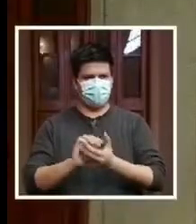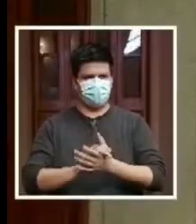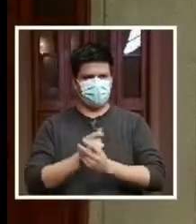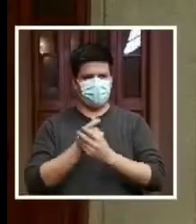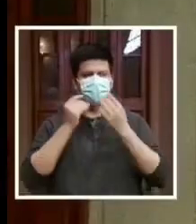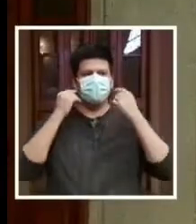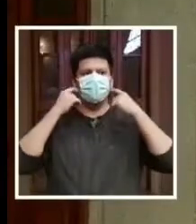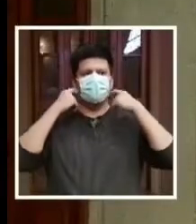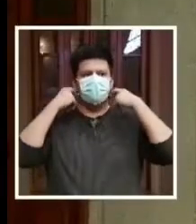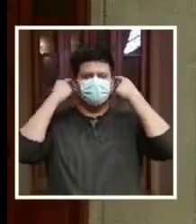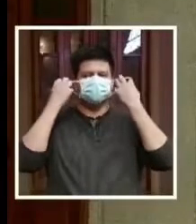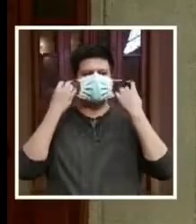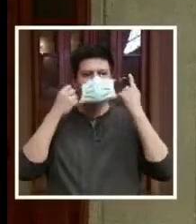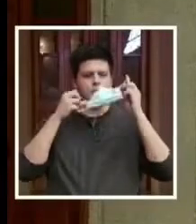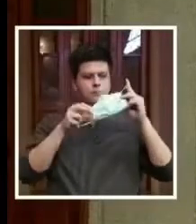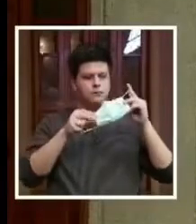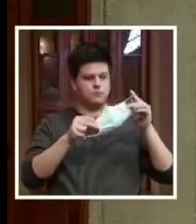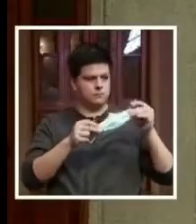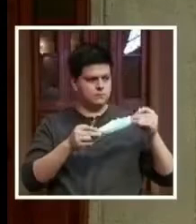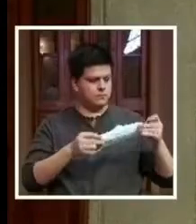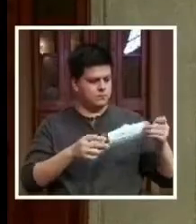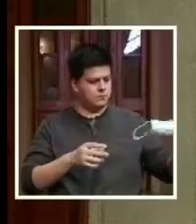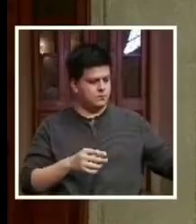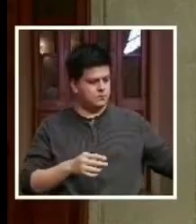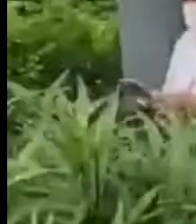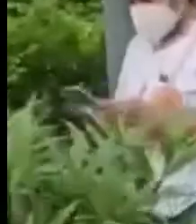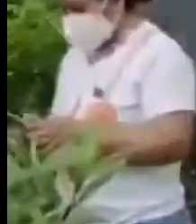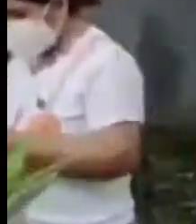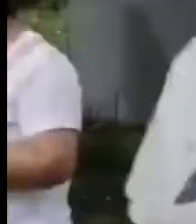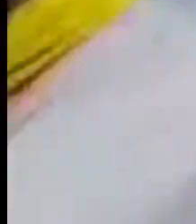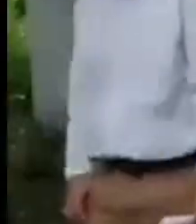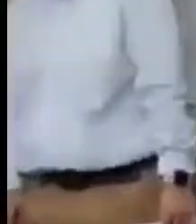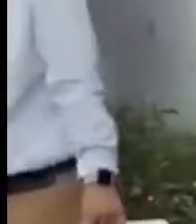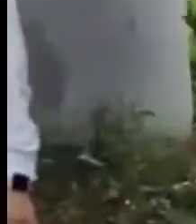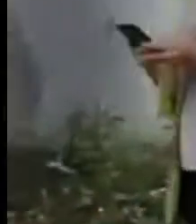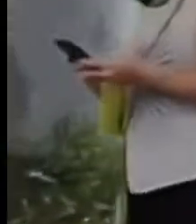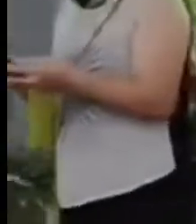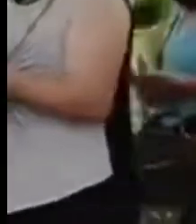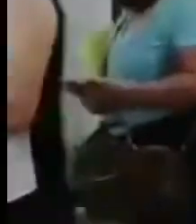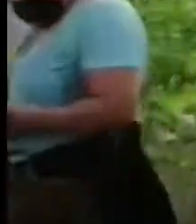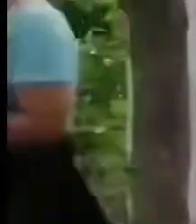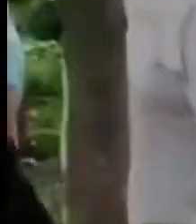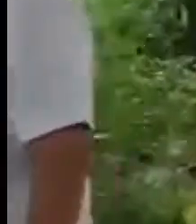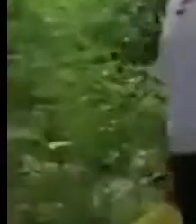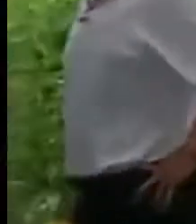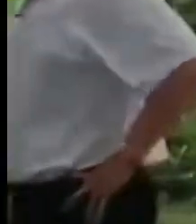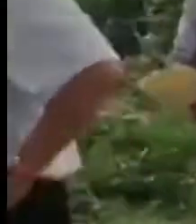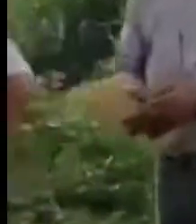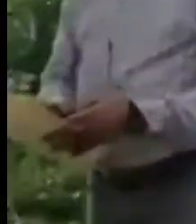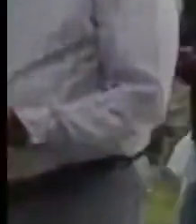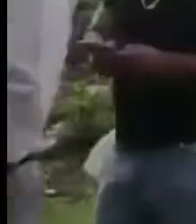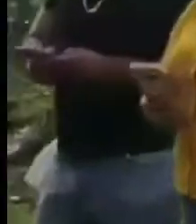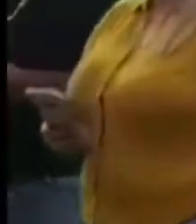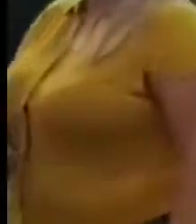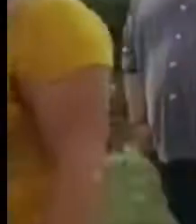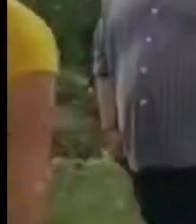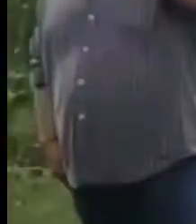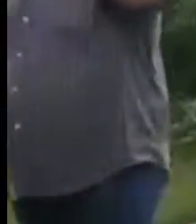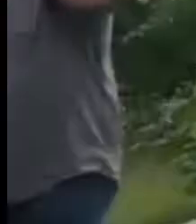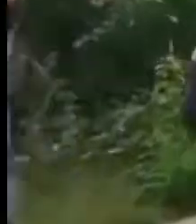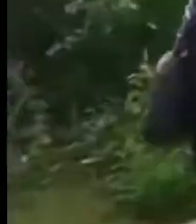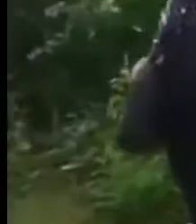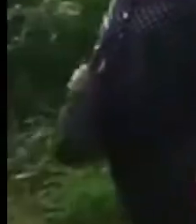Consuelo Treviño Garza, señaló que la baja de personas de este grupo, que originalmente era contemplado, es por ser